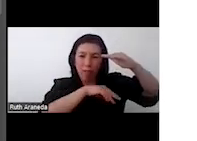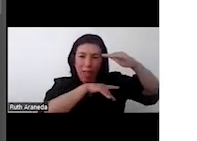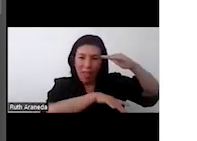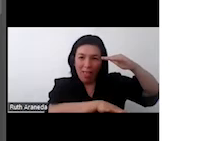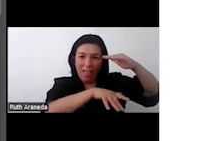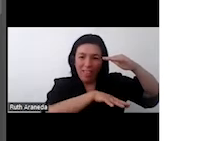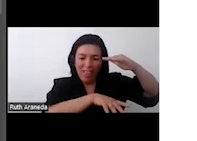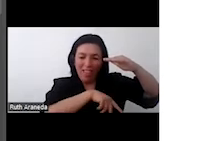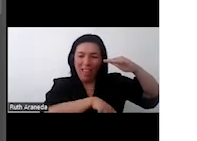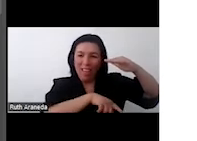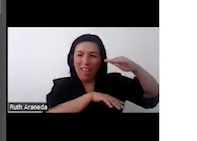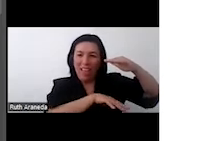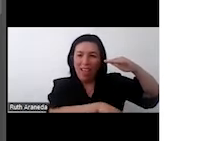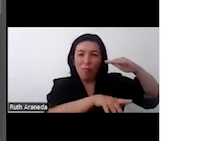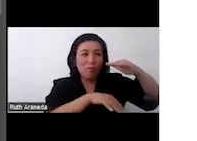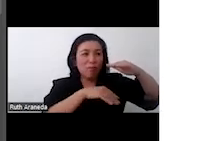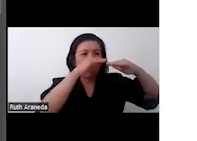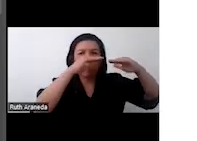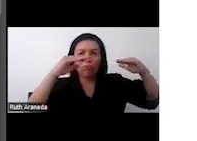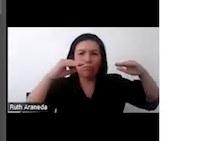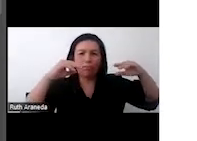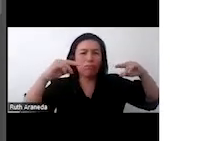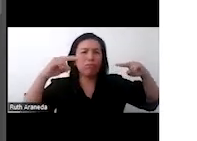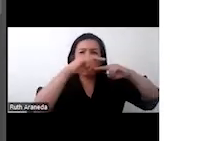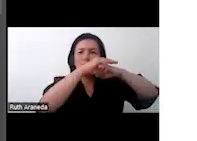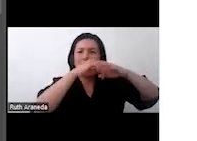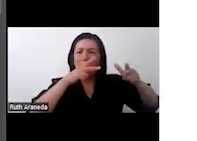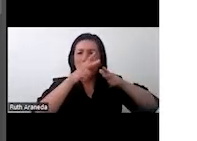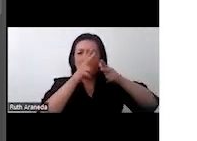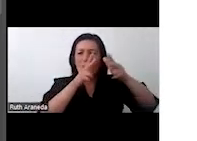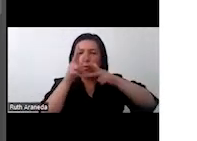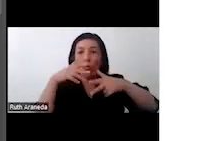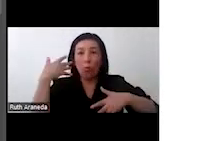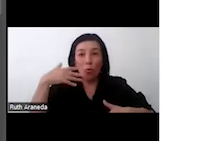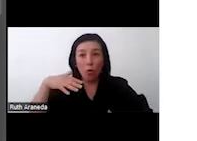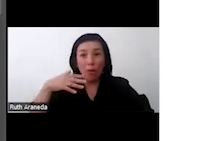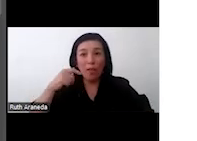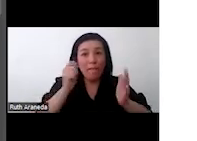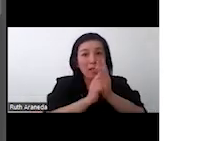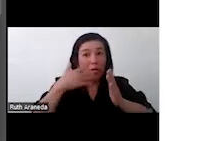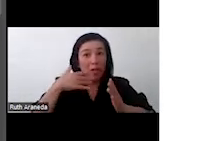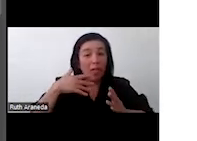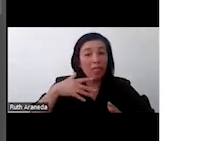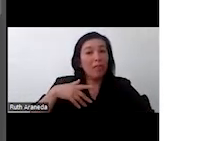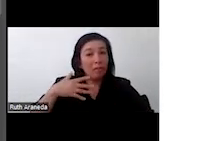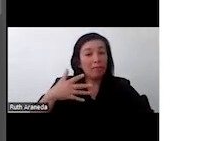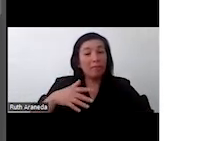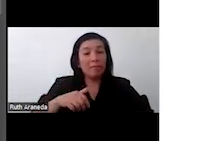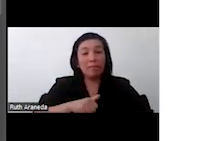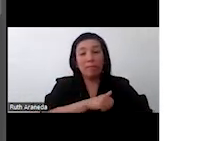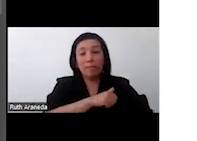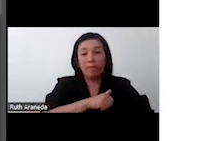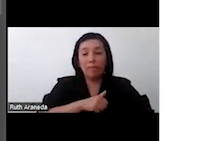hito, digamos, dentro social, digamos, de conectividad, un hito económico, pero también que fue sumando, digamos,